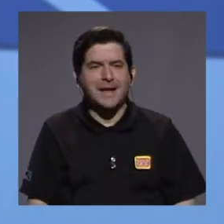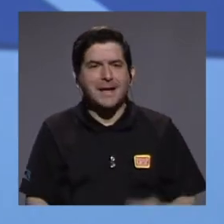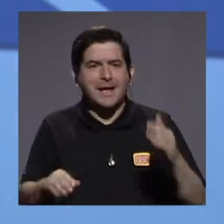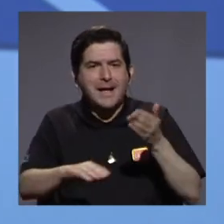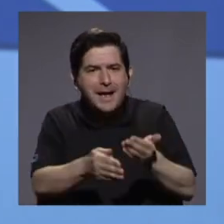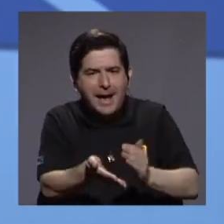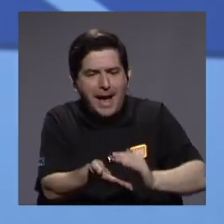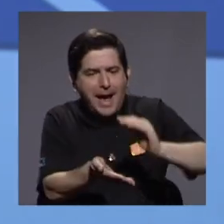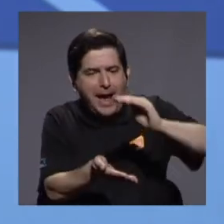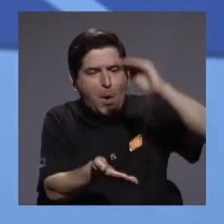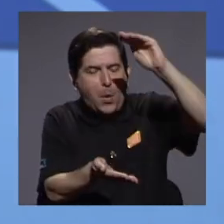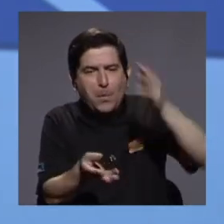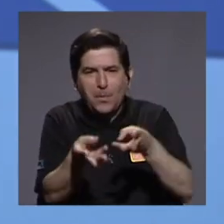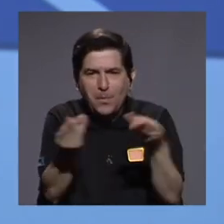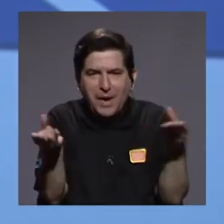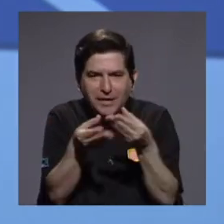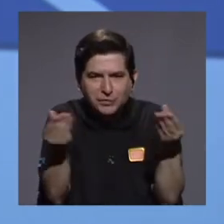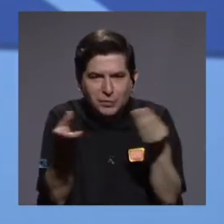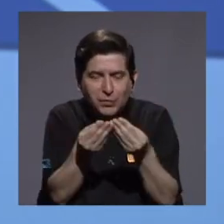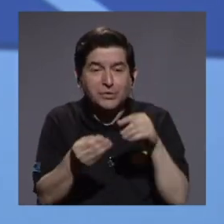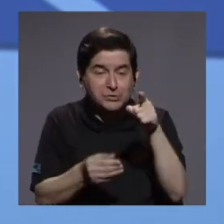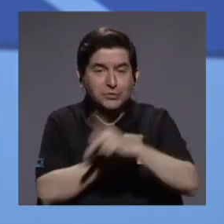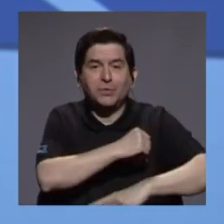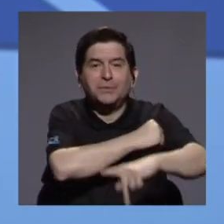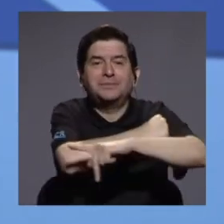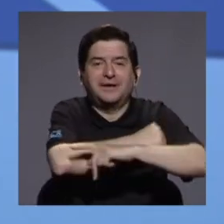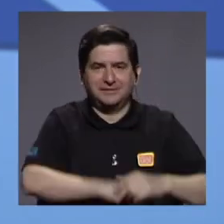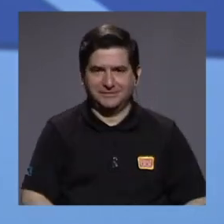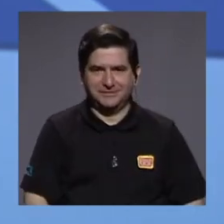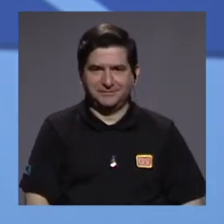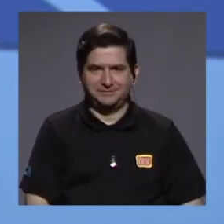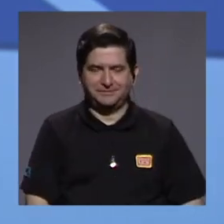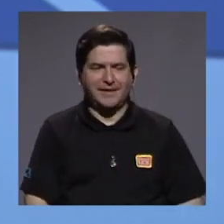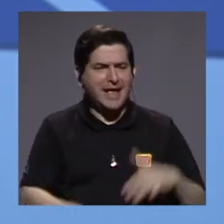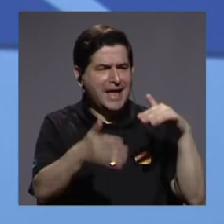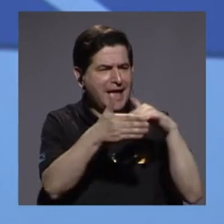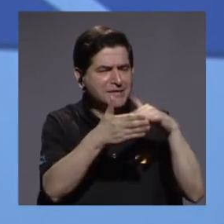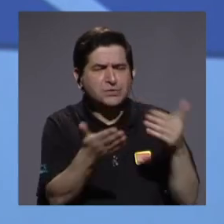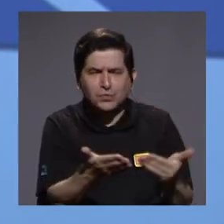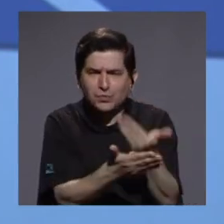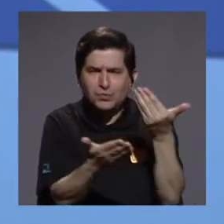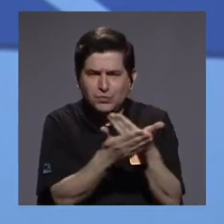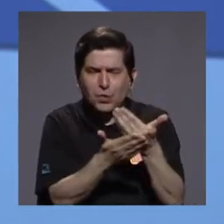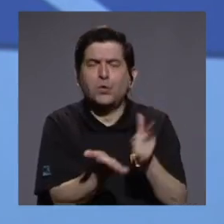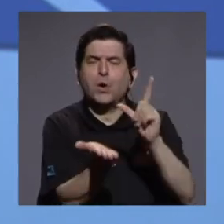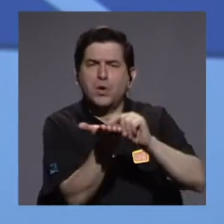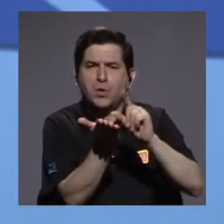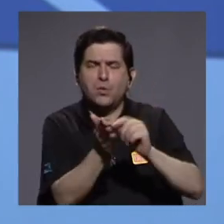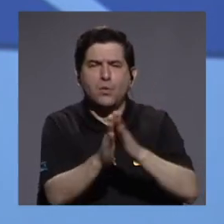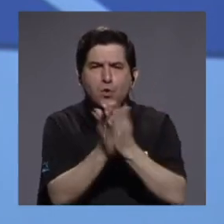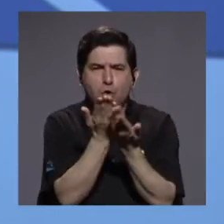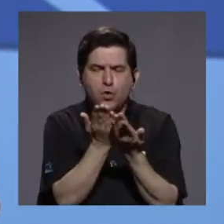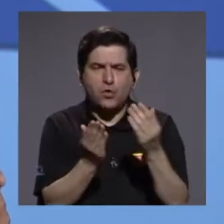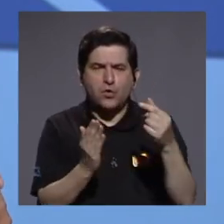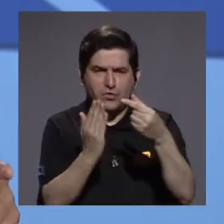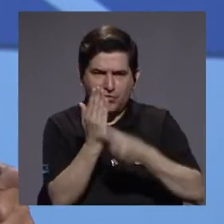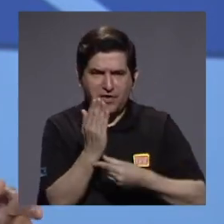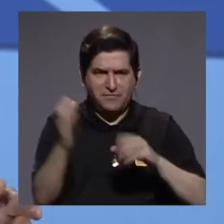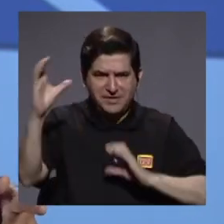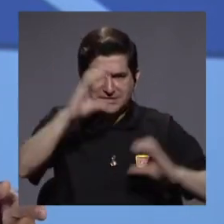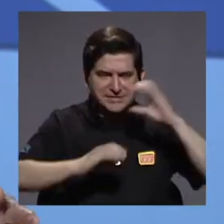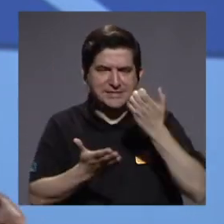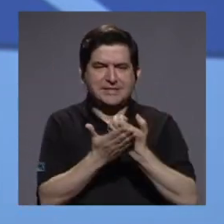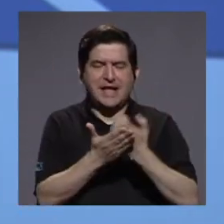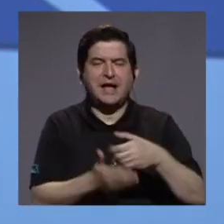aumentos en la productividad en estos países de hecho en un estudio reciente que está por ser publicado en la revista de ciencias económicas de la